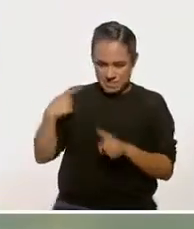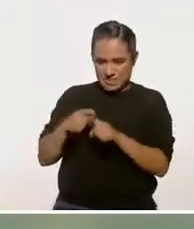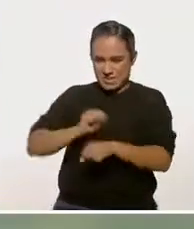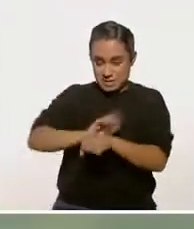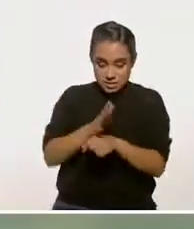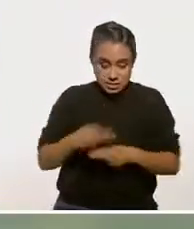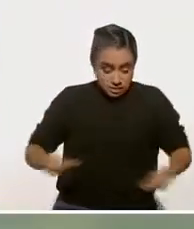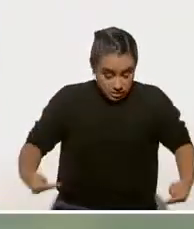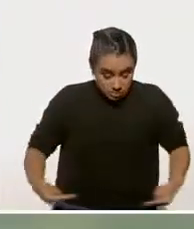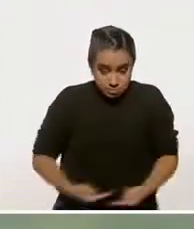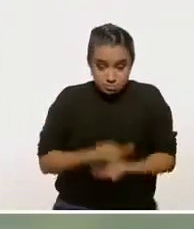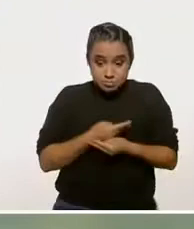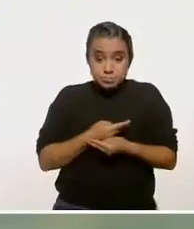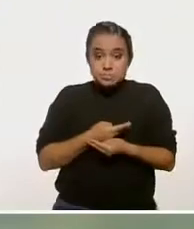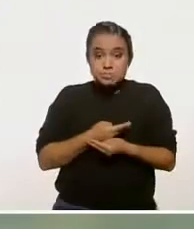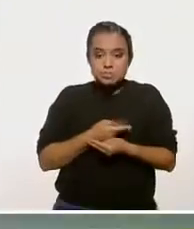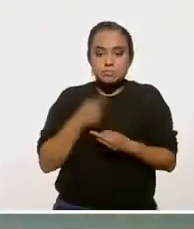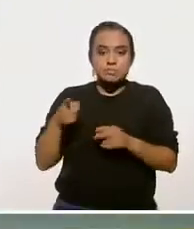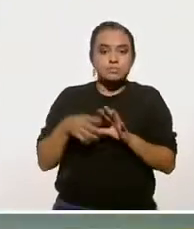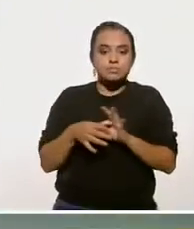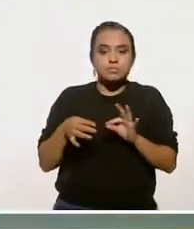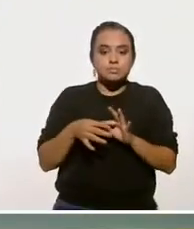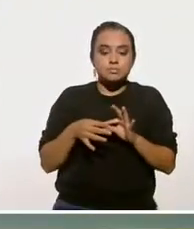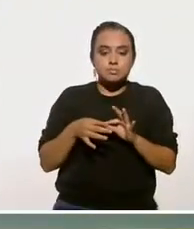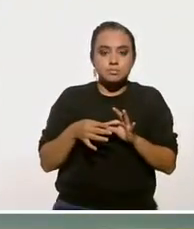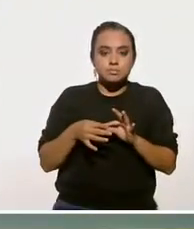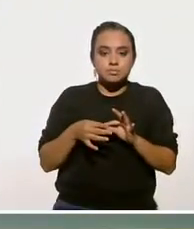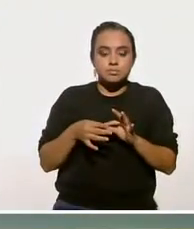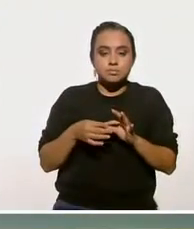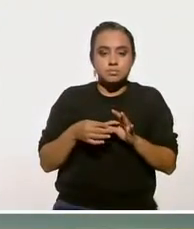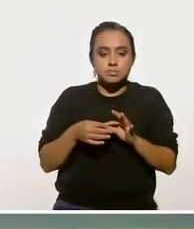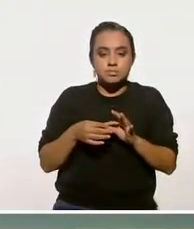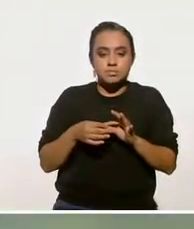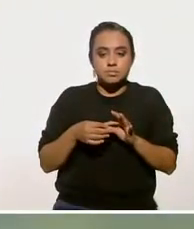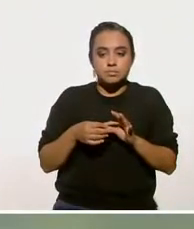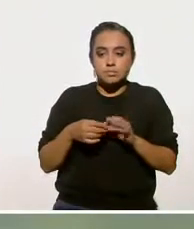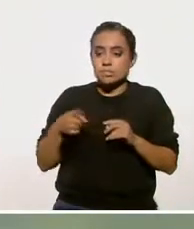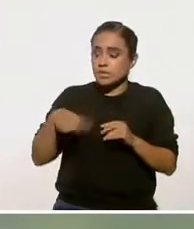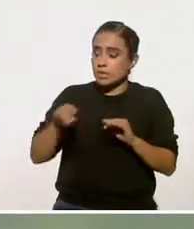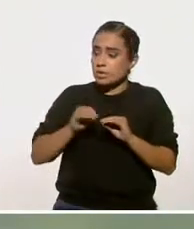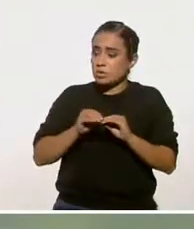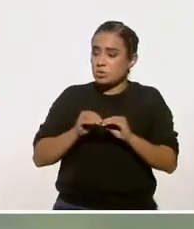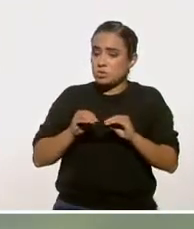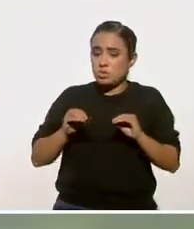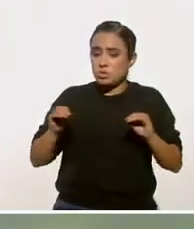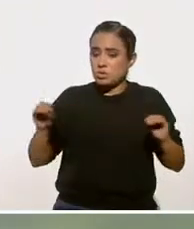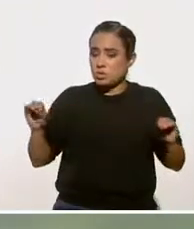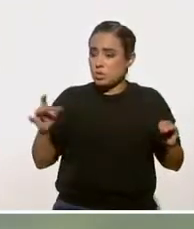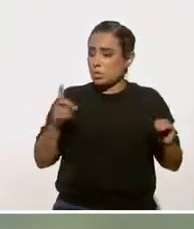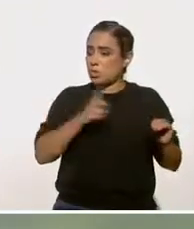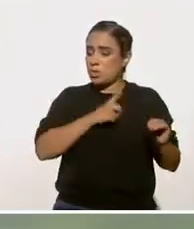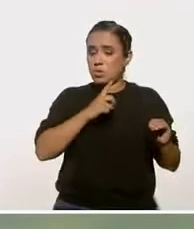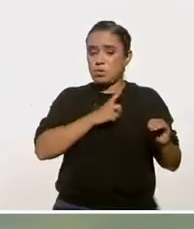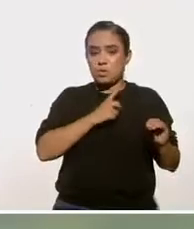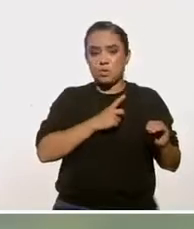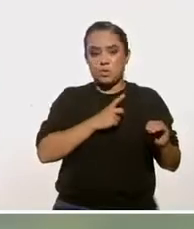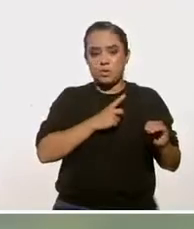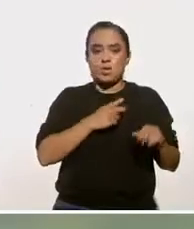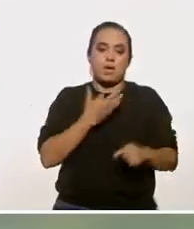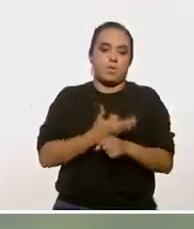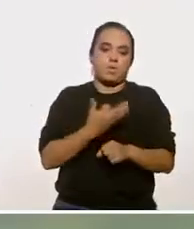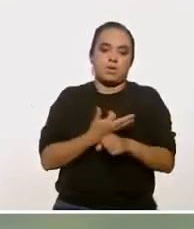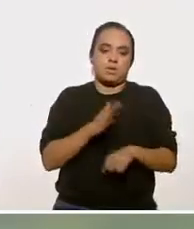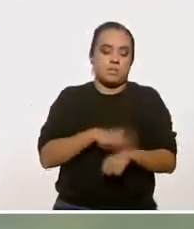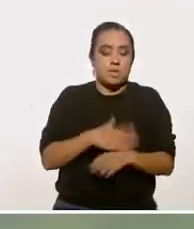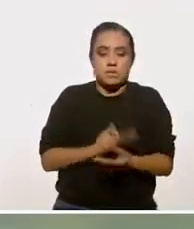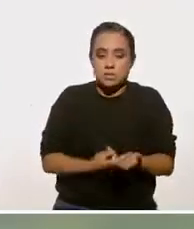periodo, las cosas que cuentan es que el puerperio es muy solitario, hay mucha soledad, y ahora más porque no